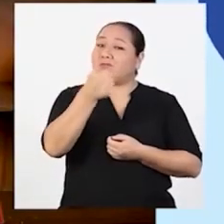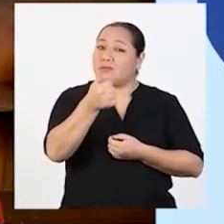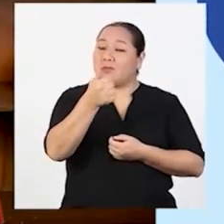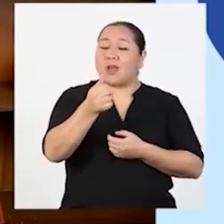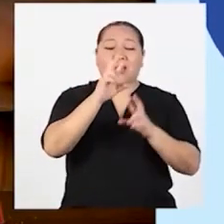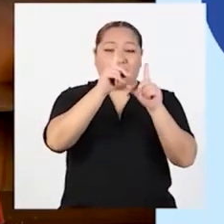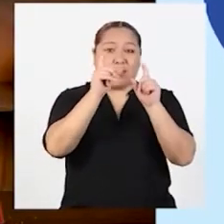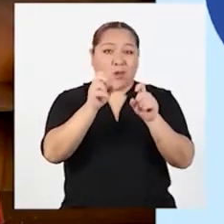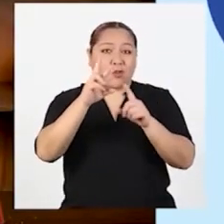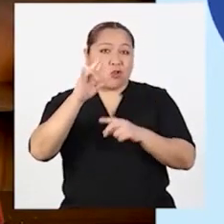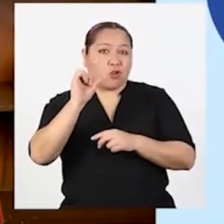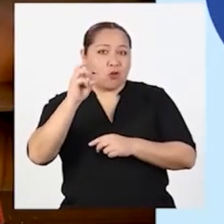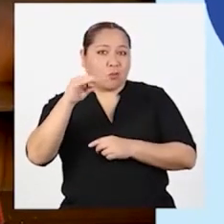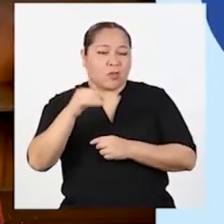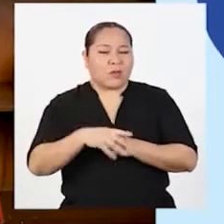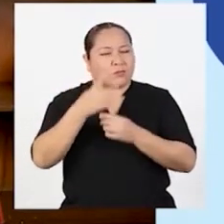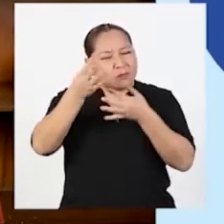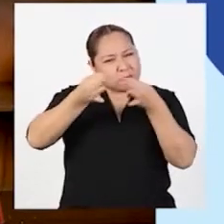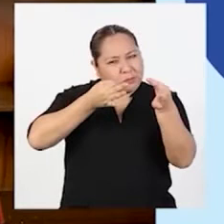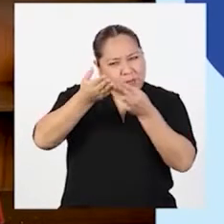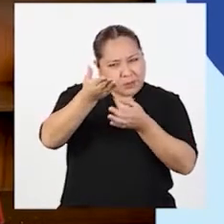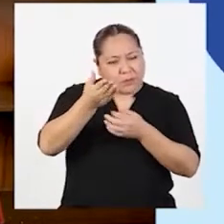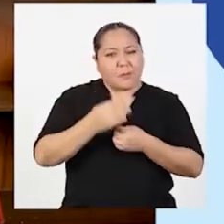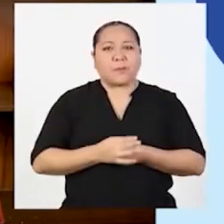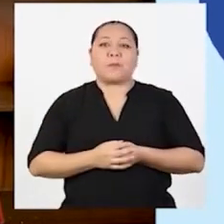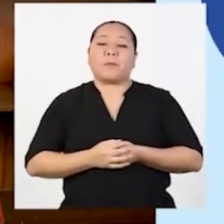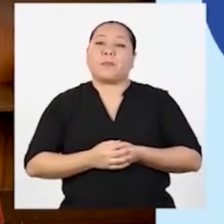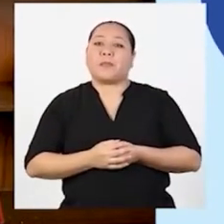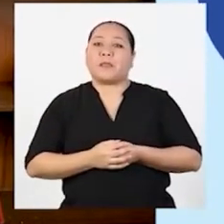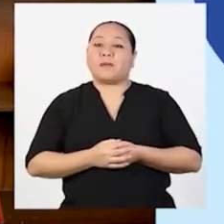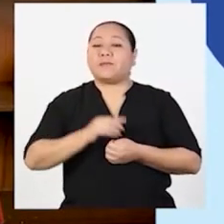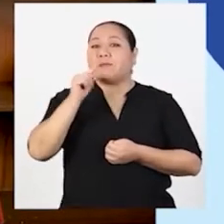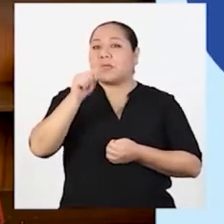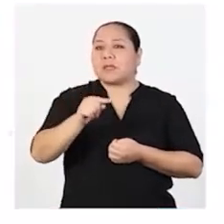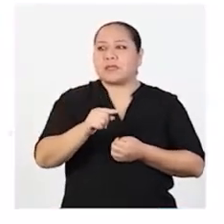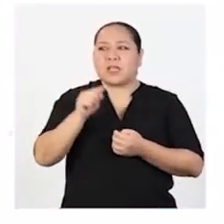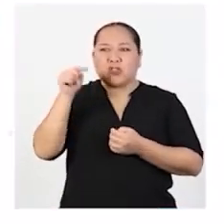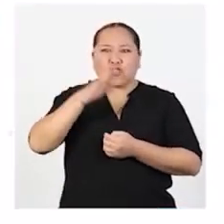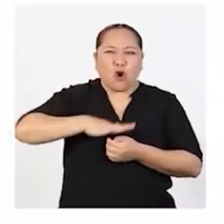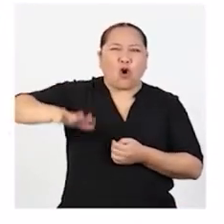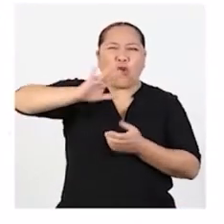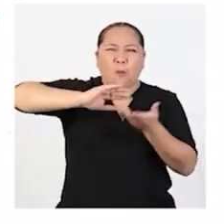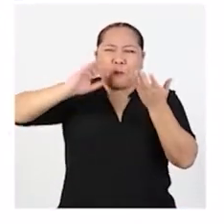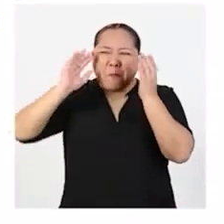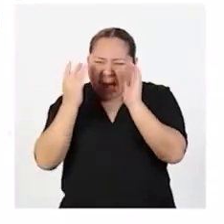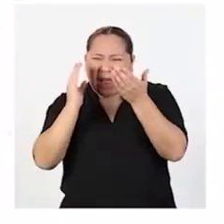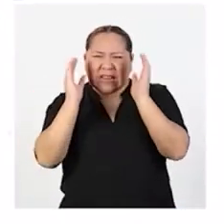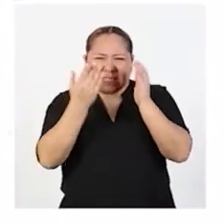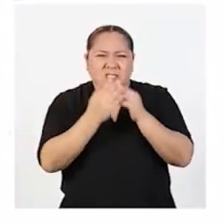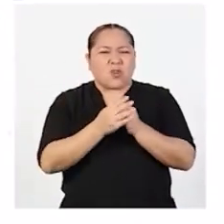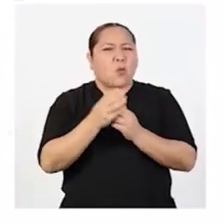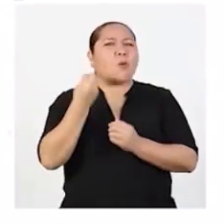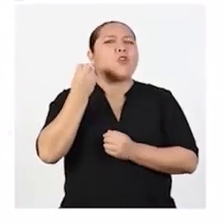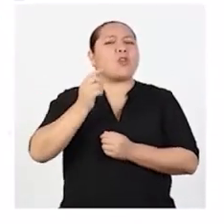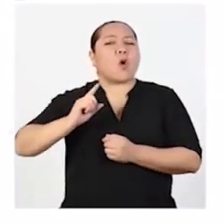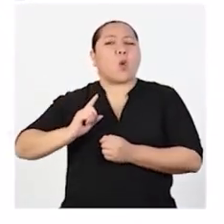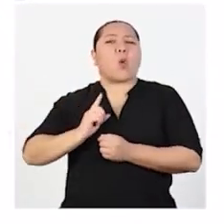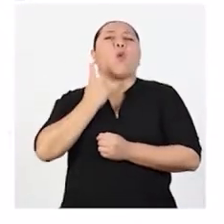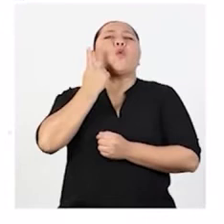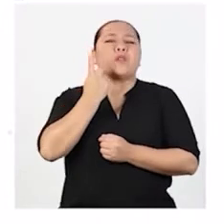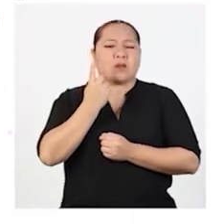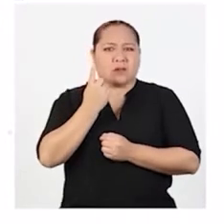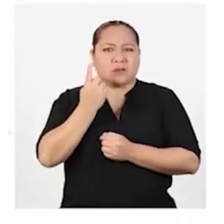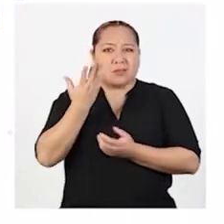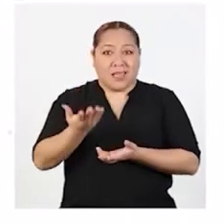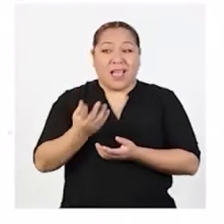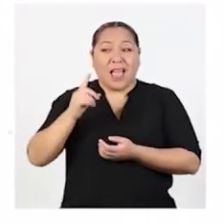Romina. Pasemos a explicar. Y entonces, si somos muy parecidos, ¿qué nos hace singulares? Nos hace singulares